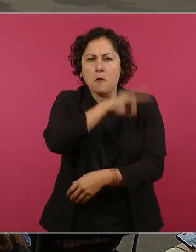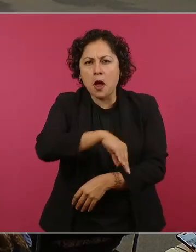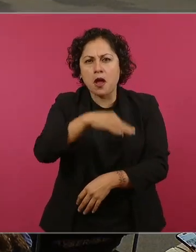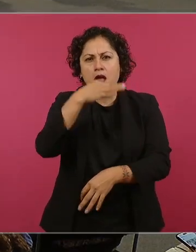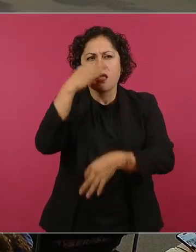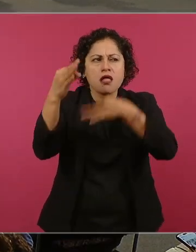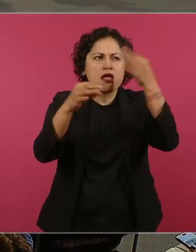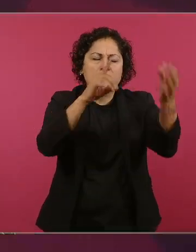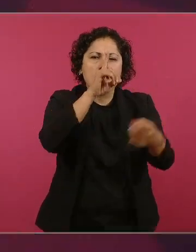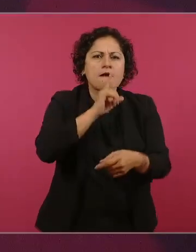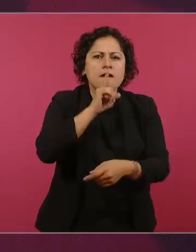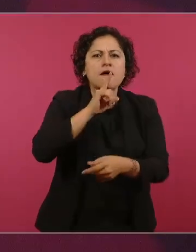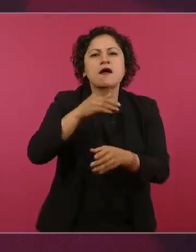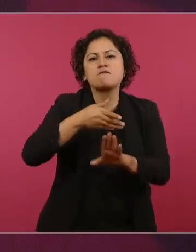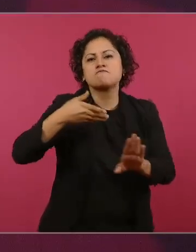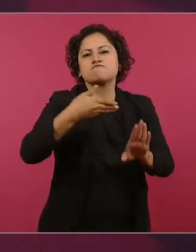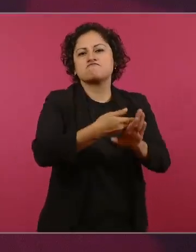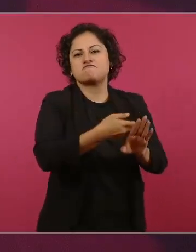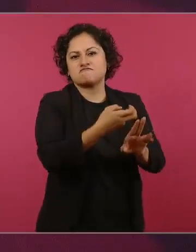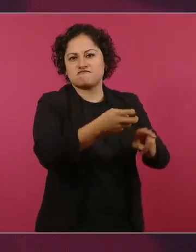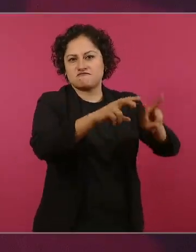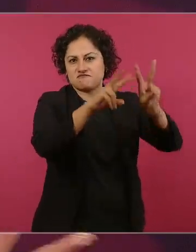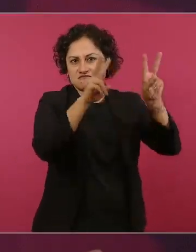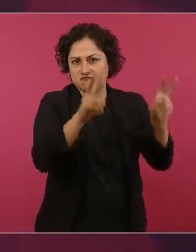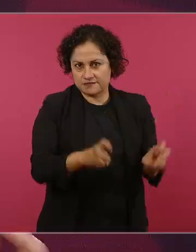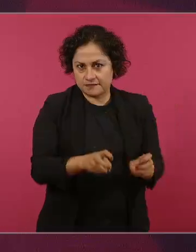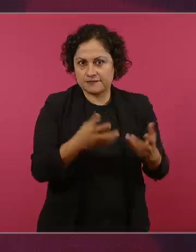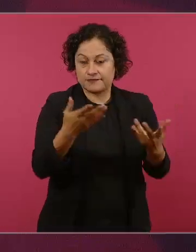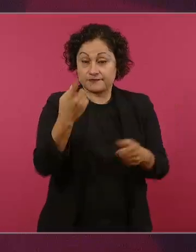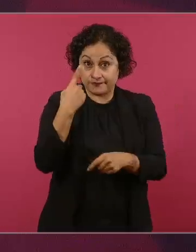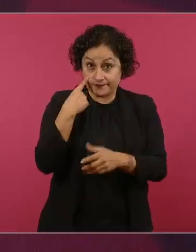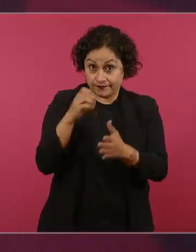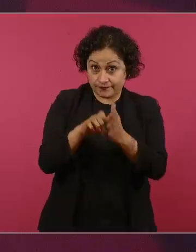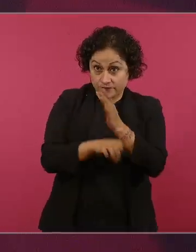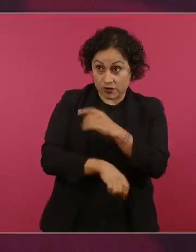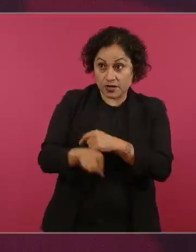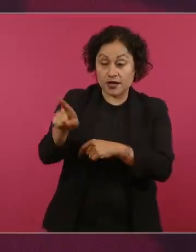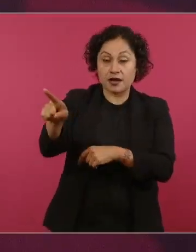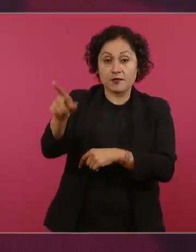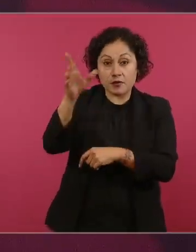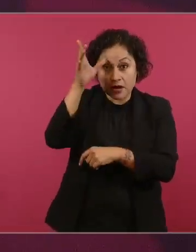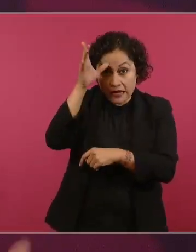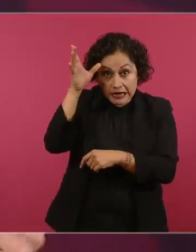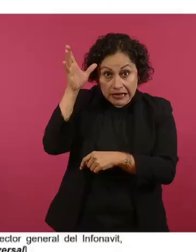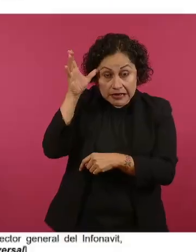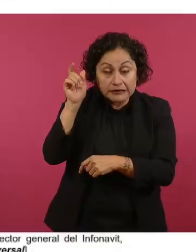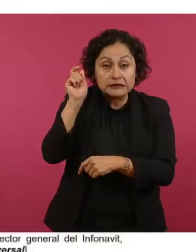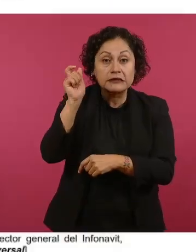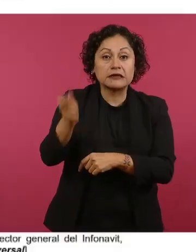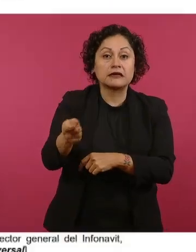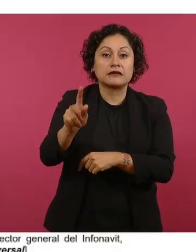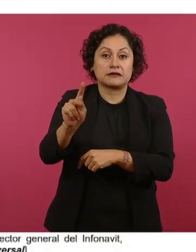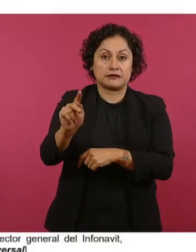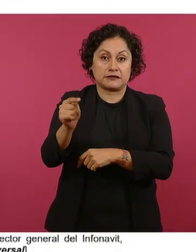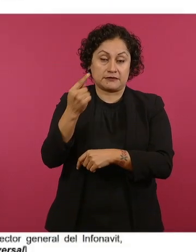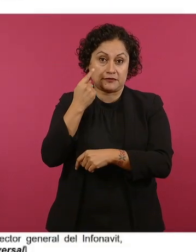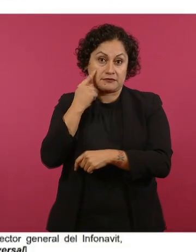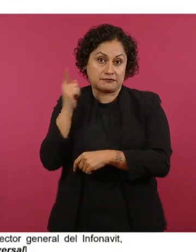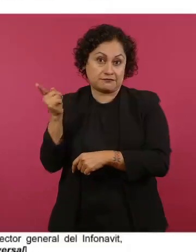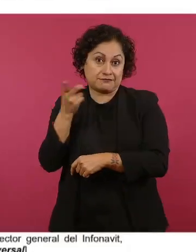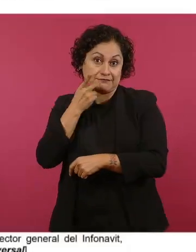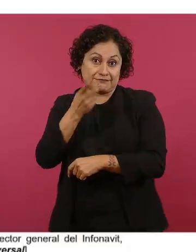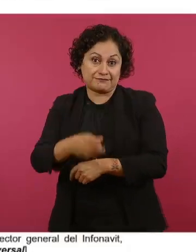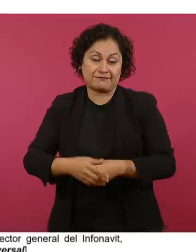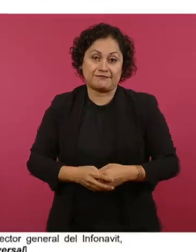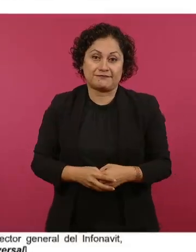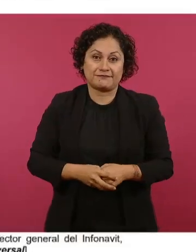En programas de televisión de la televisora de la Jusco continúan mintiendo, llamándole atraco,